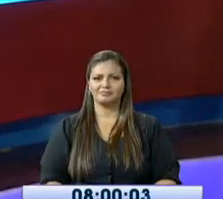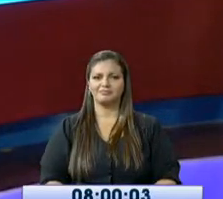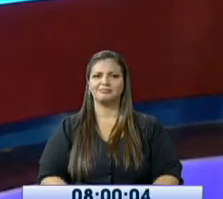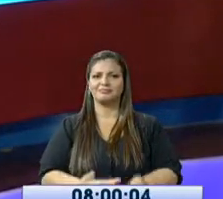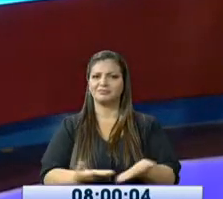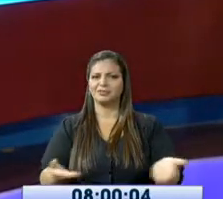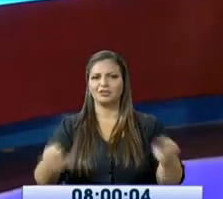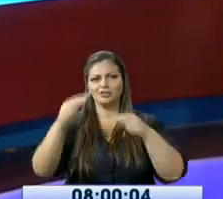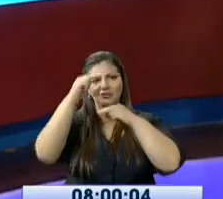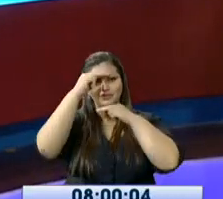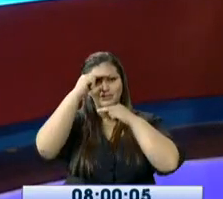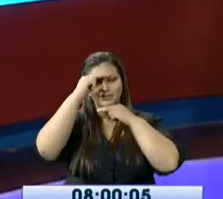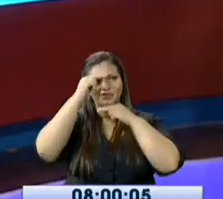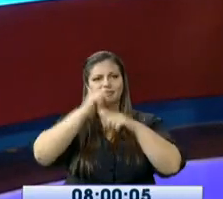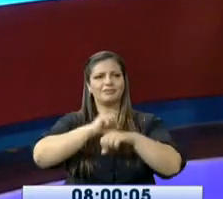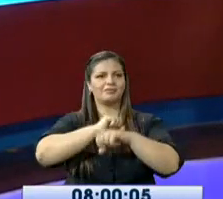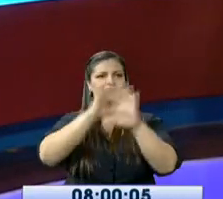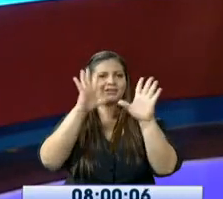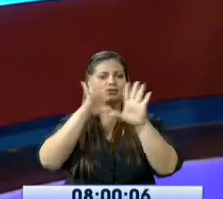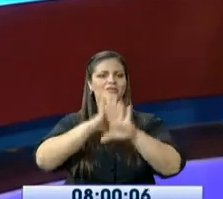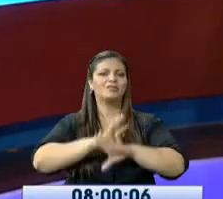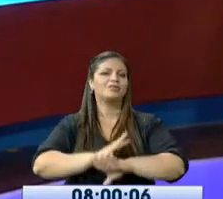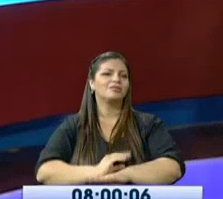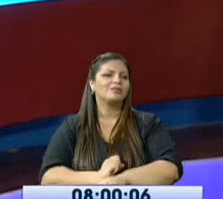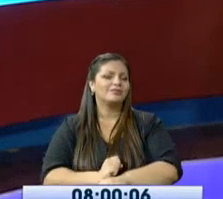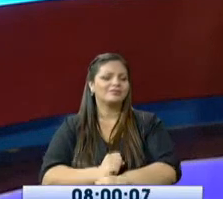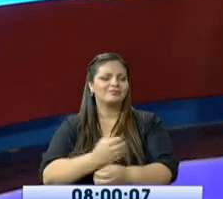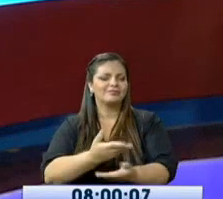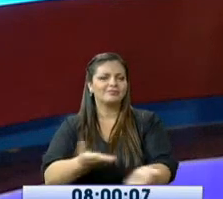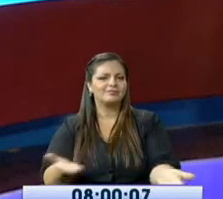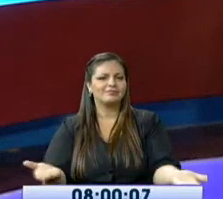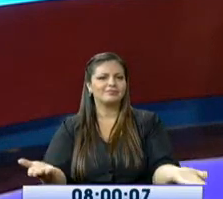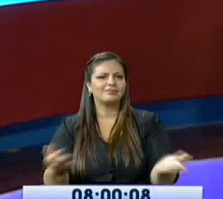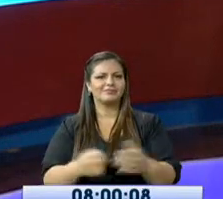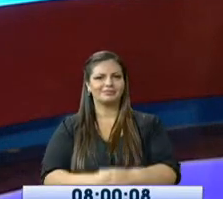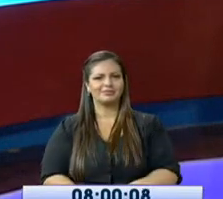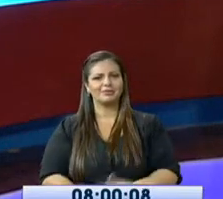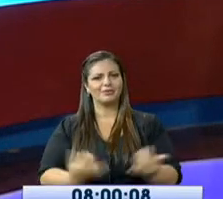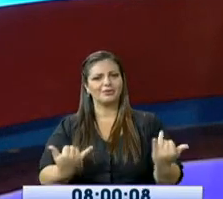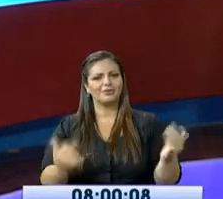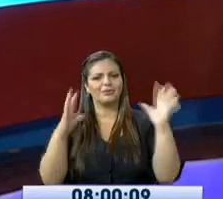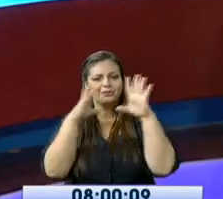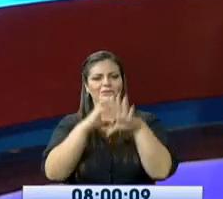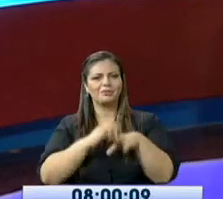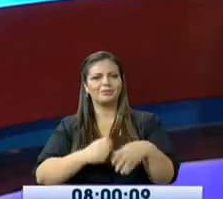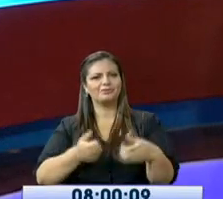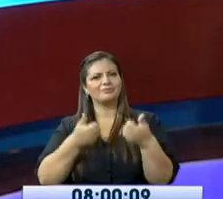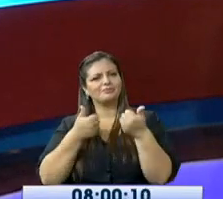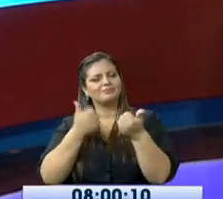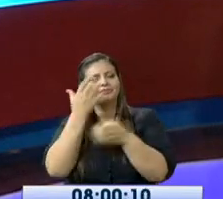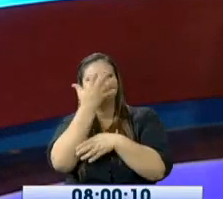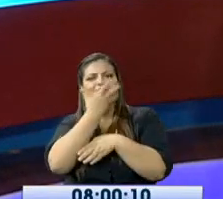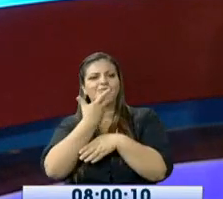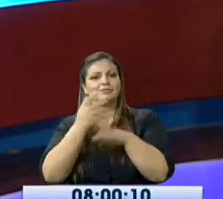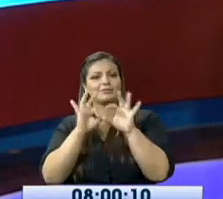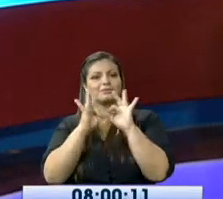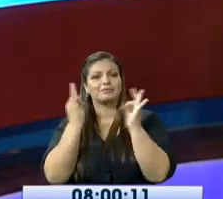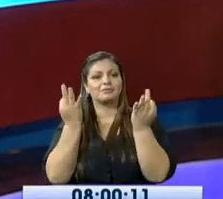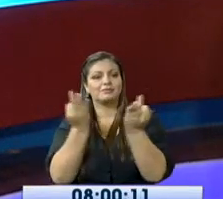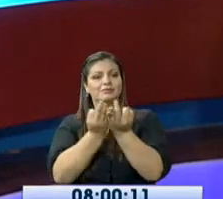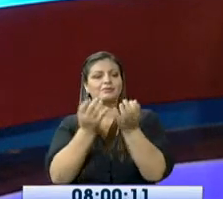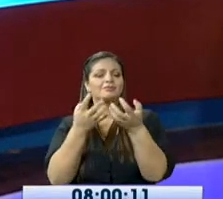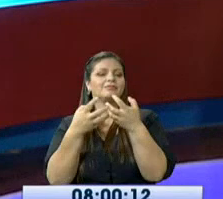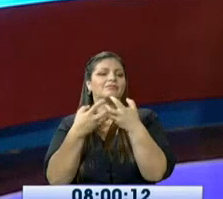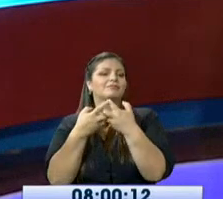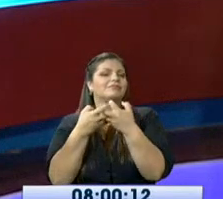sus emisiones, les deseamos que tengan una hermosa Nochebuena y una linda y feliz Navidad junto a aquellos que más quieren. Y